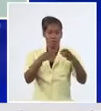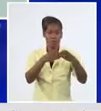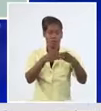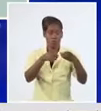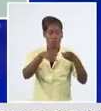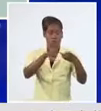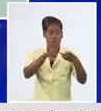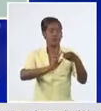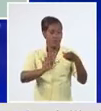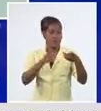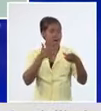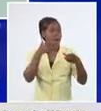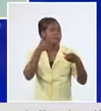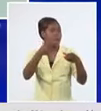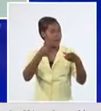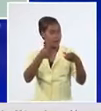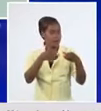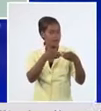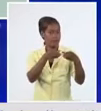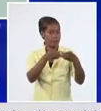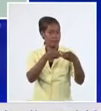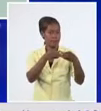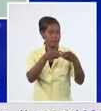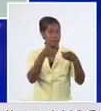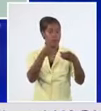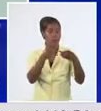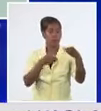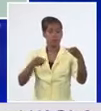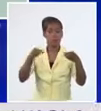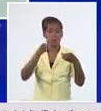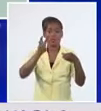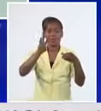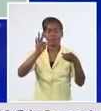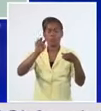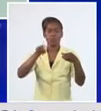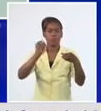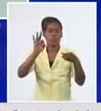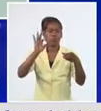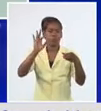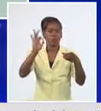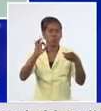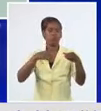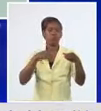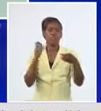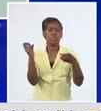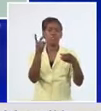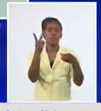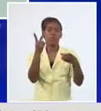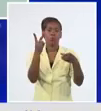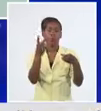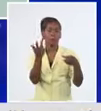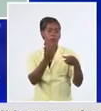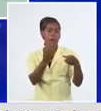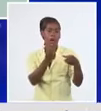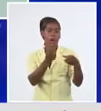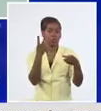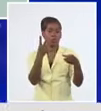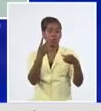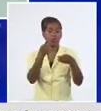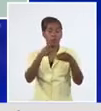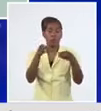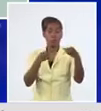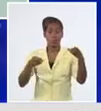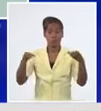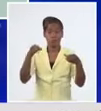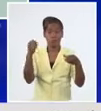vacunas administradas, el 38,8% con una segunda dosis y el